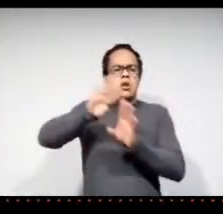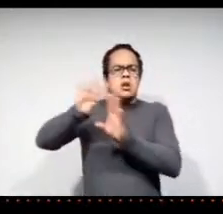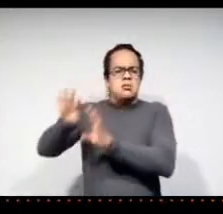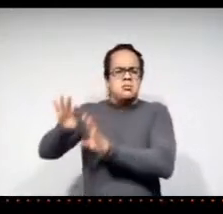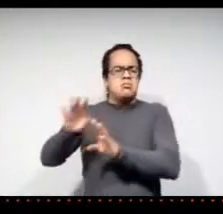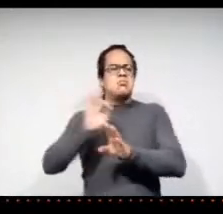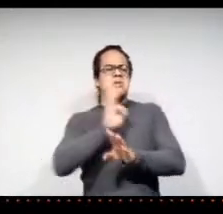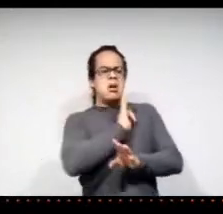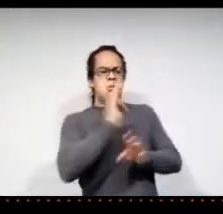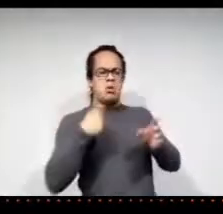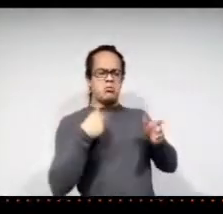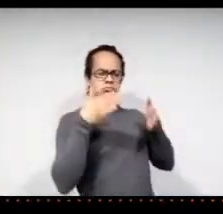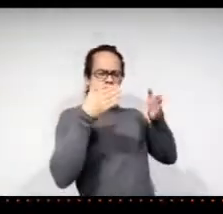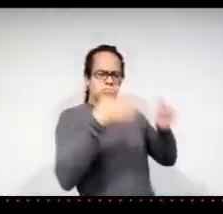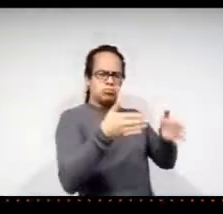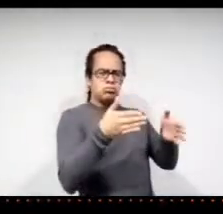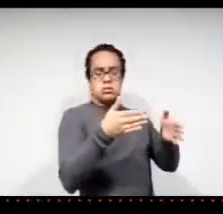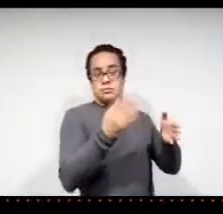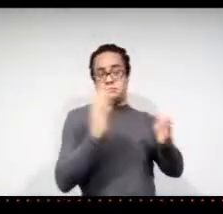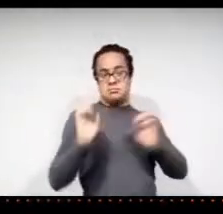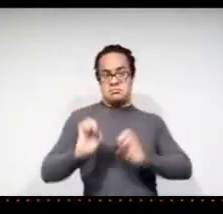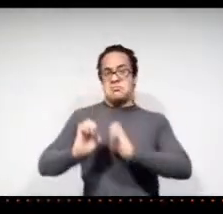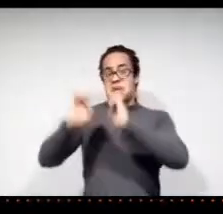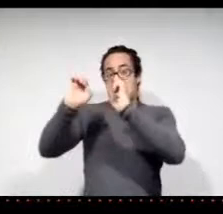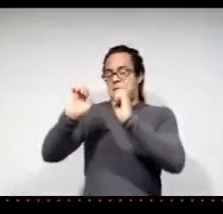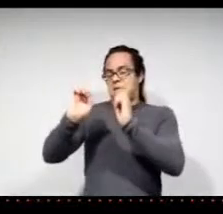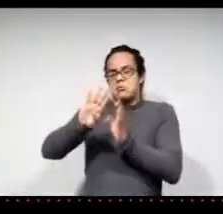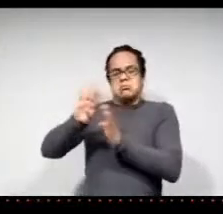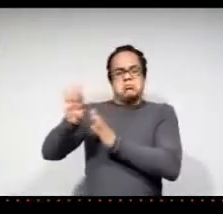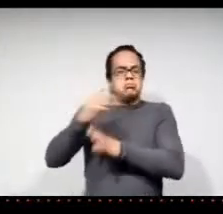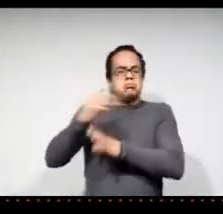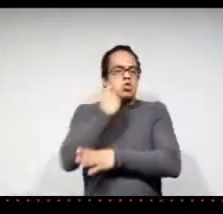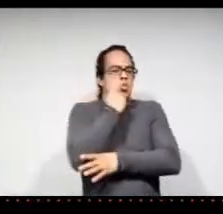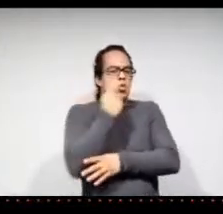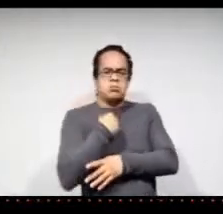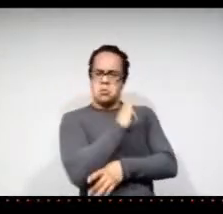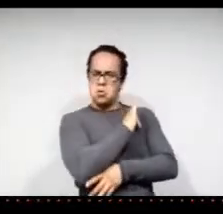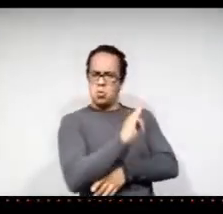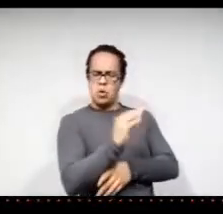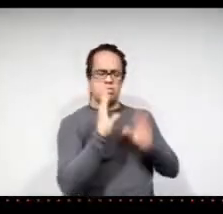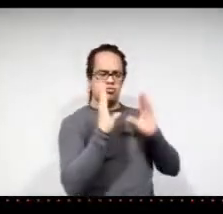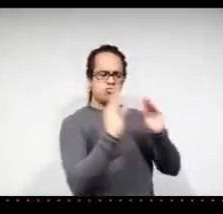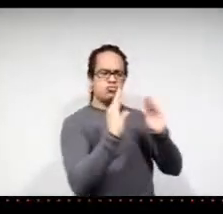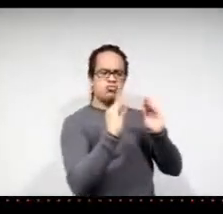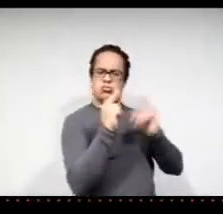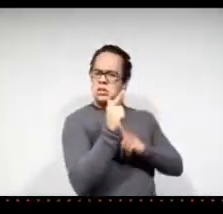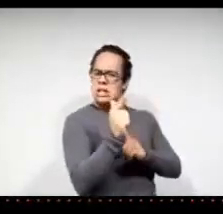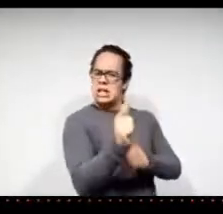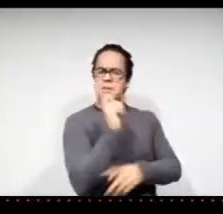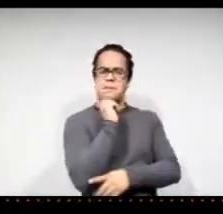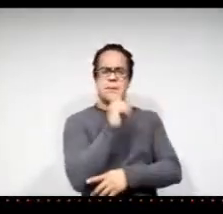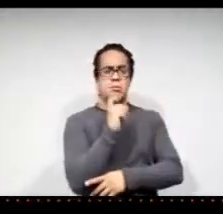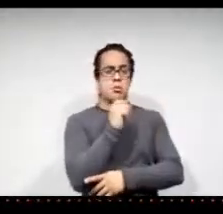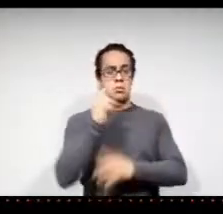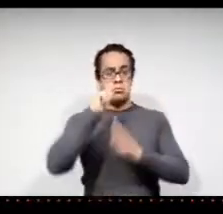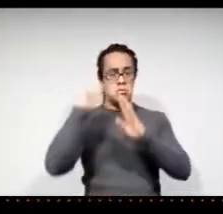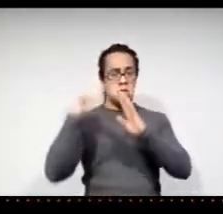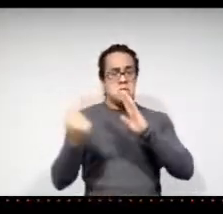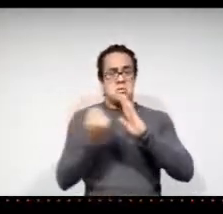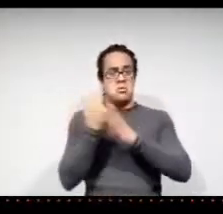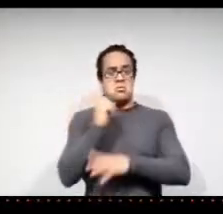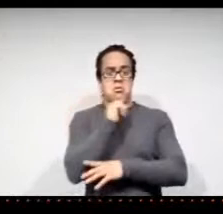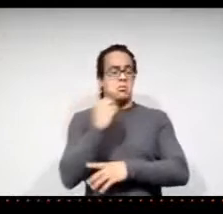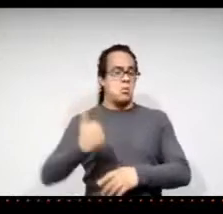calidad independientemente de lo que esté ocurriendo a nuestro alrededor y de la tecnología. Por supuesto, uno de los retos